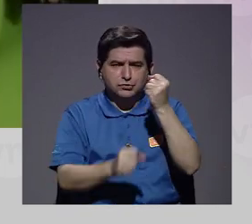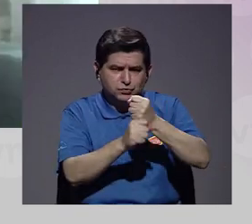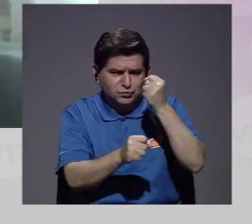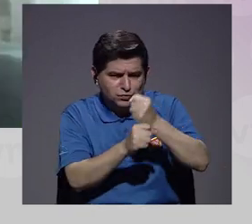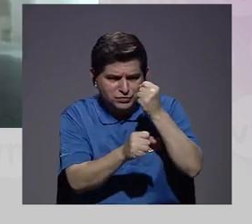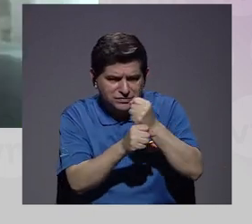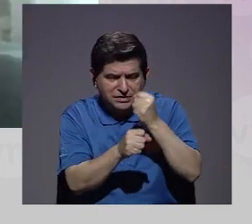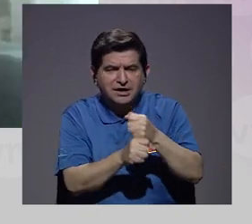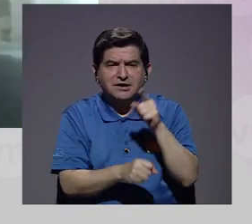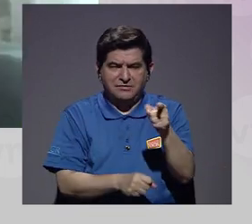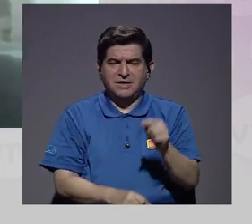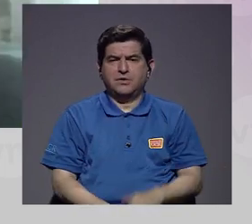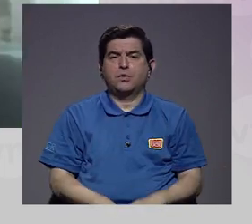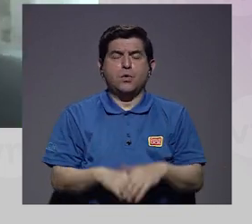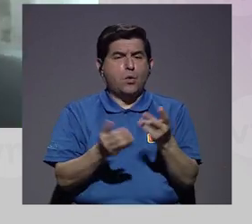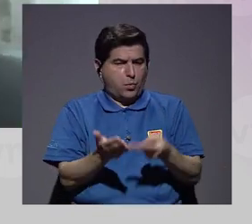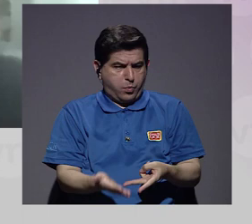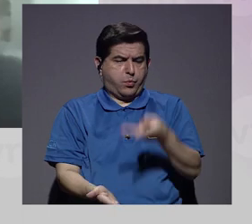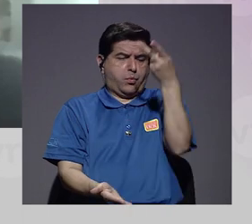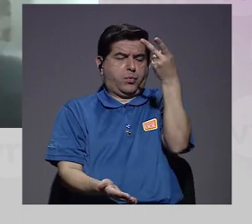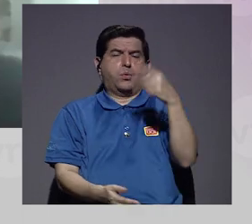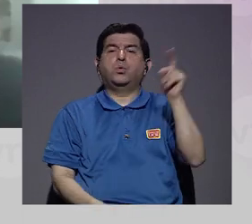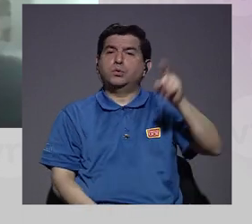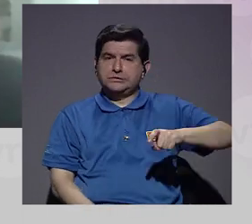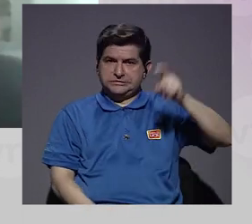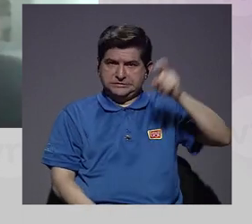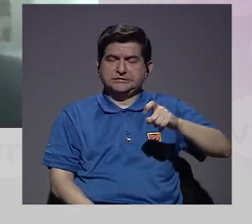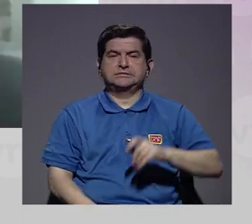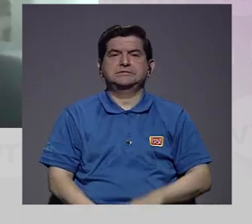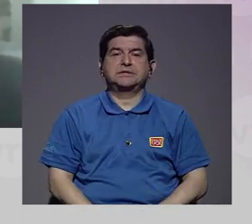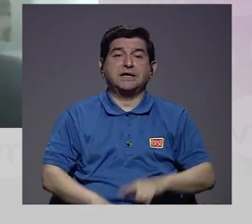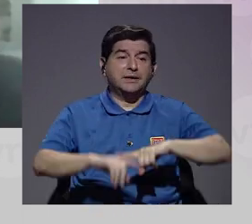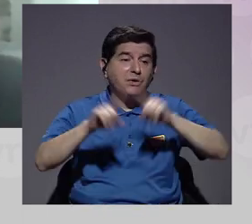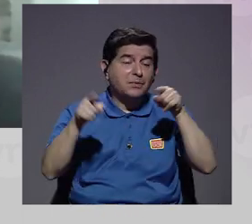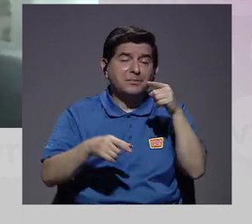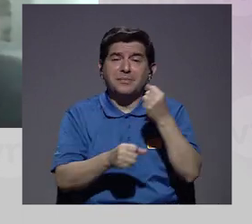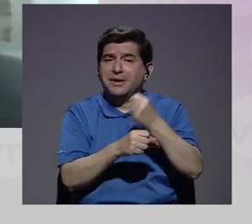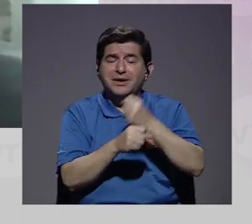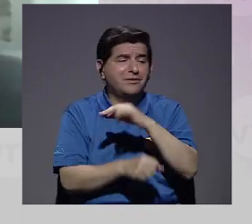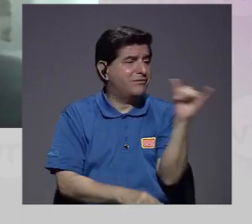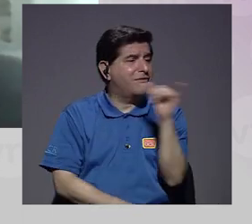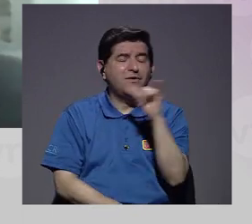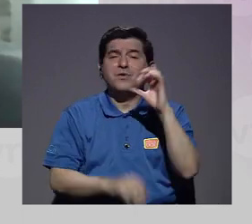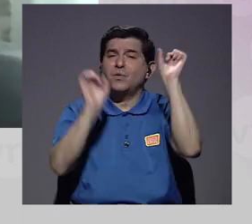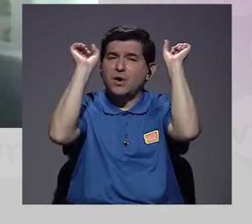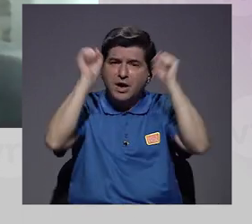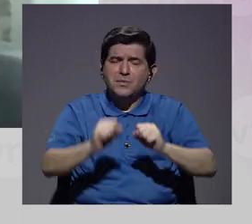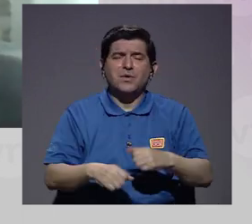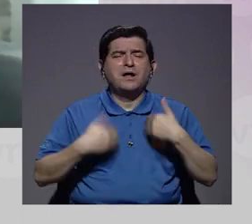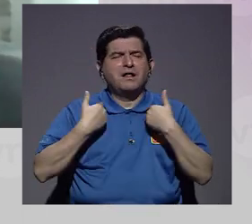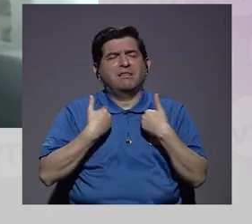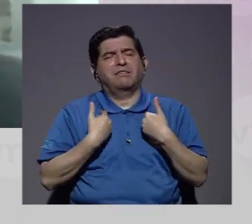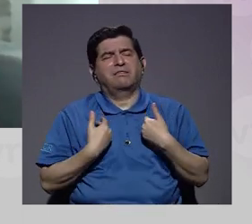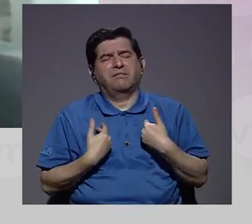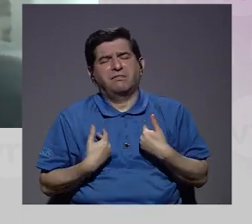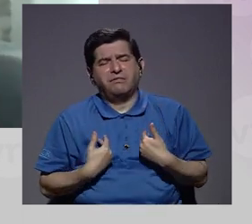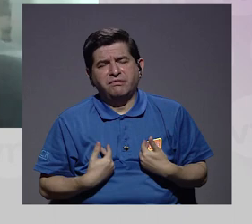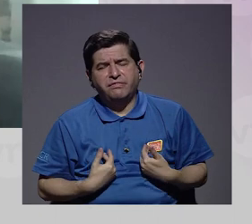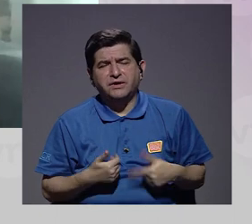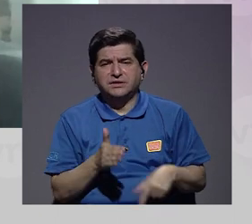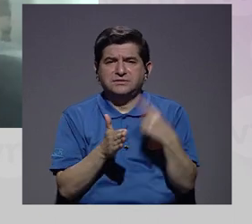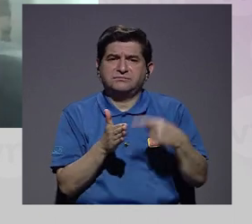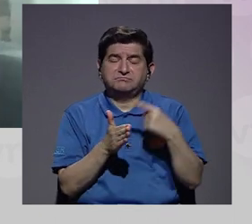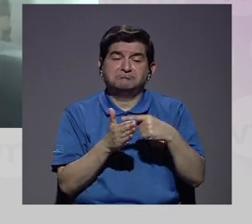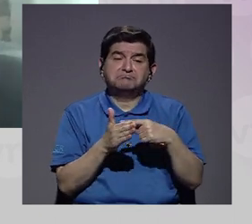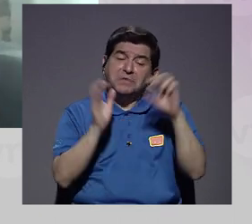esfuerzo. Y ese esfuerzo, que es muy valioso y muy necesario, pero ese esfuerzo también puede ser cansado a